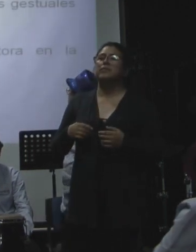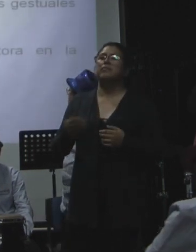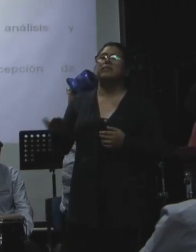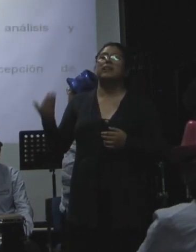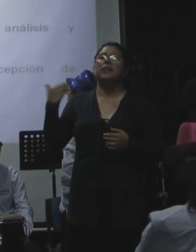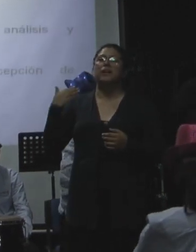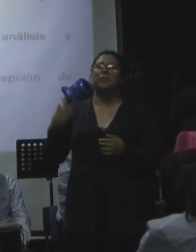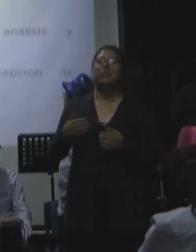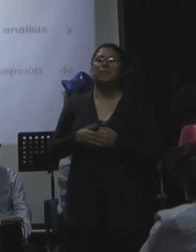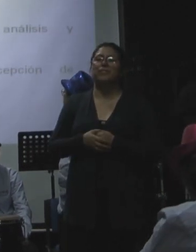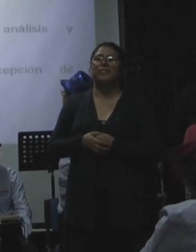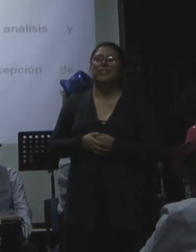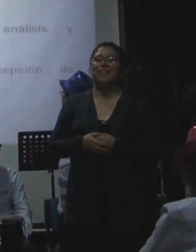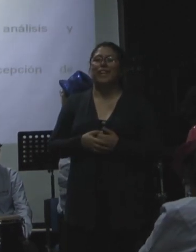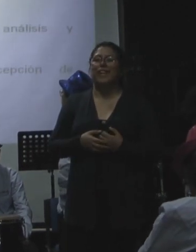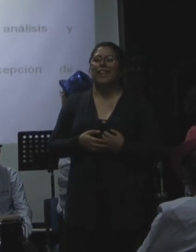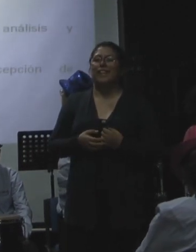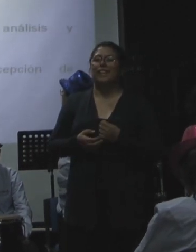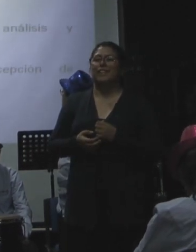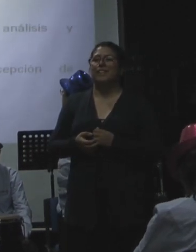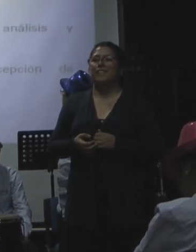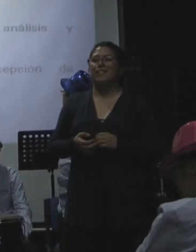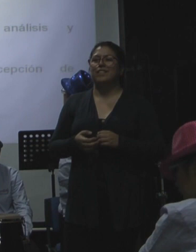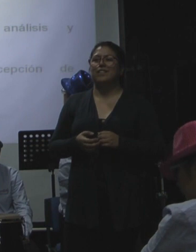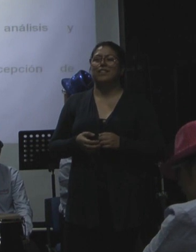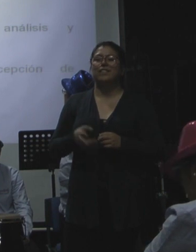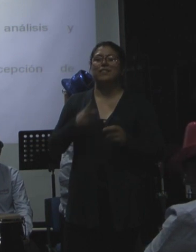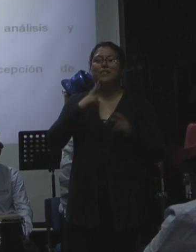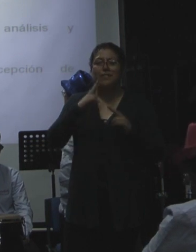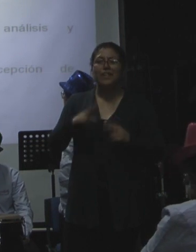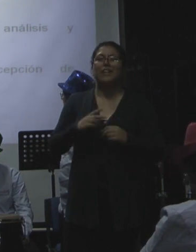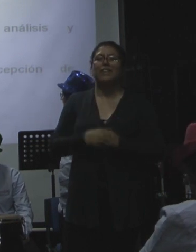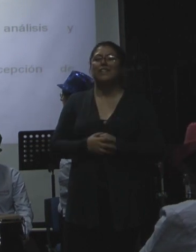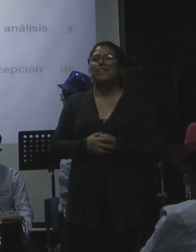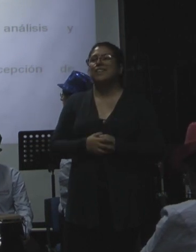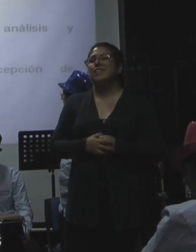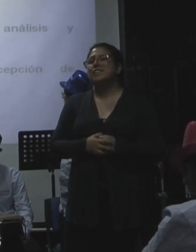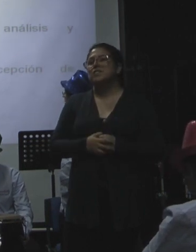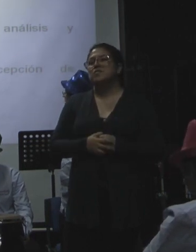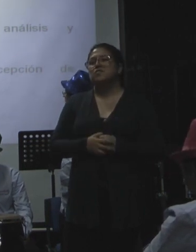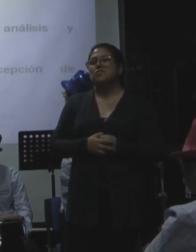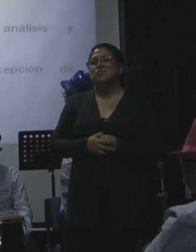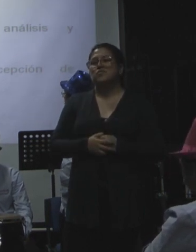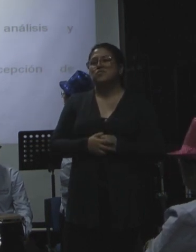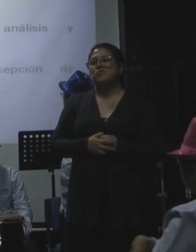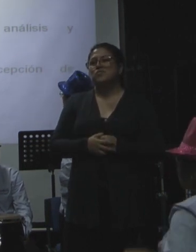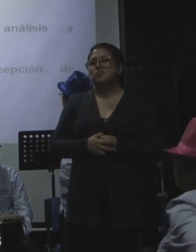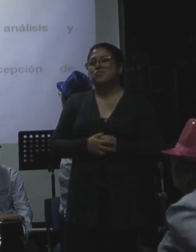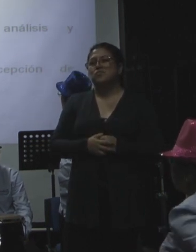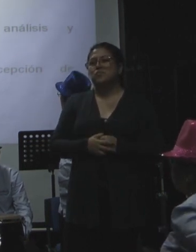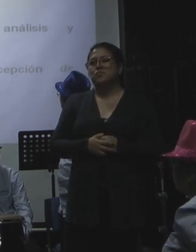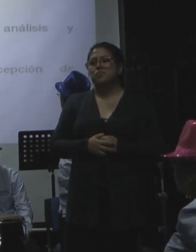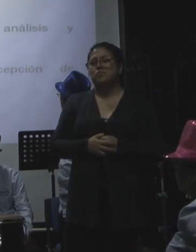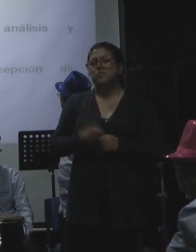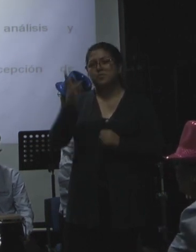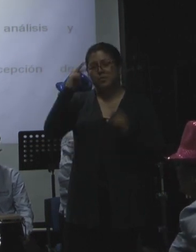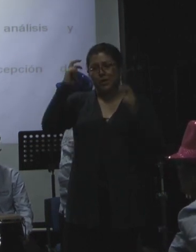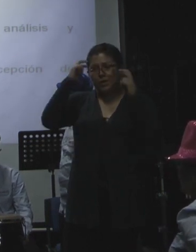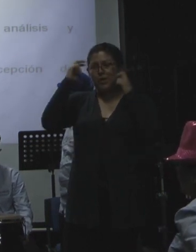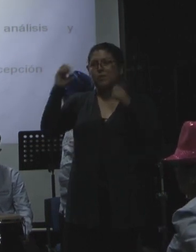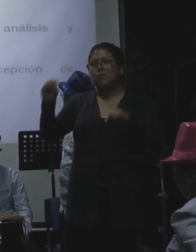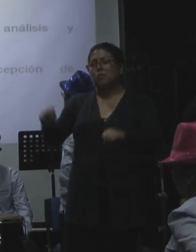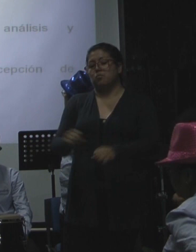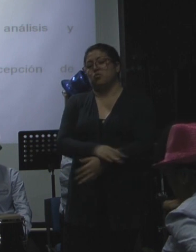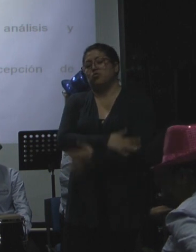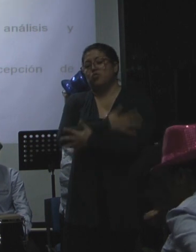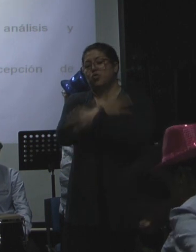anterior. Bueno, miren que digamos, trabajan aquí lo cognitivo y emocional.